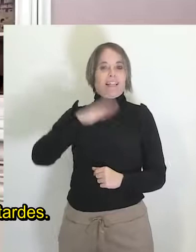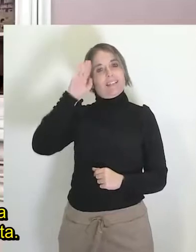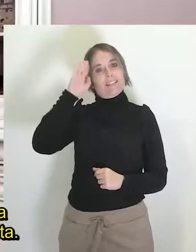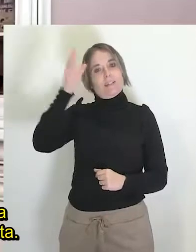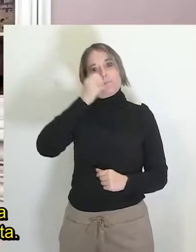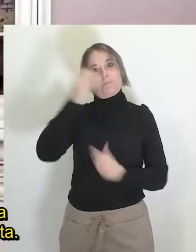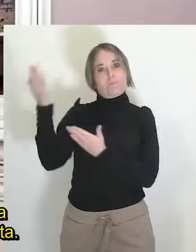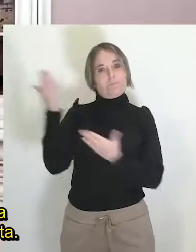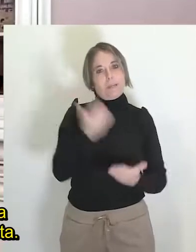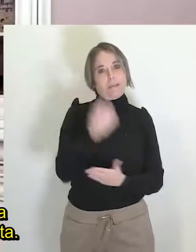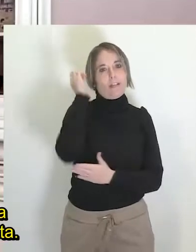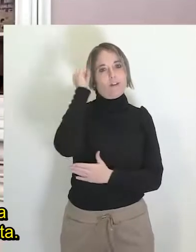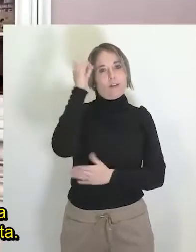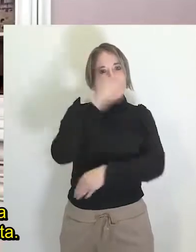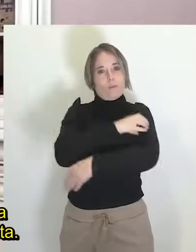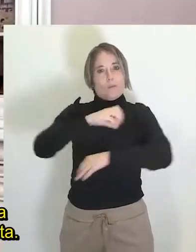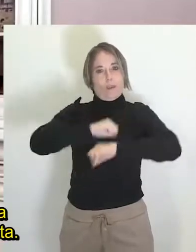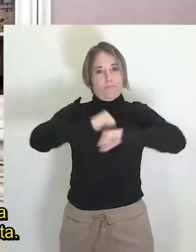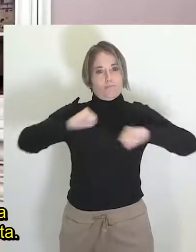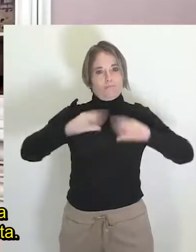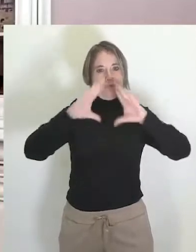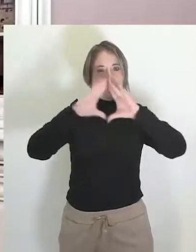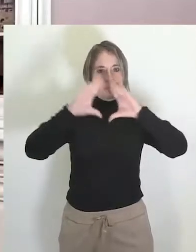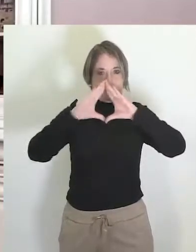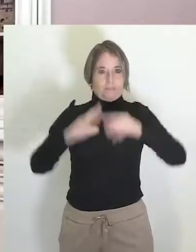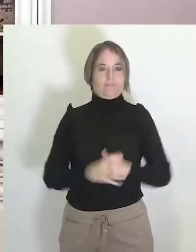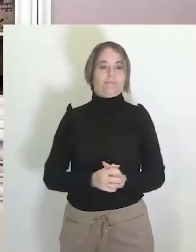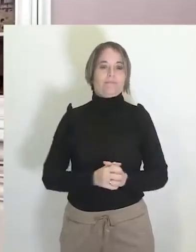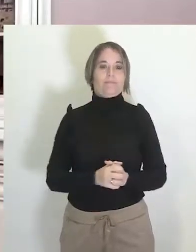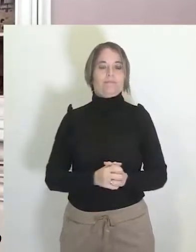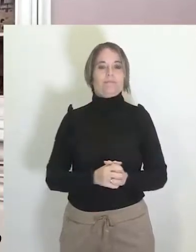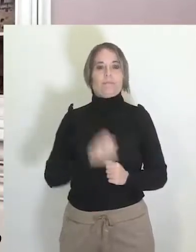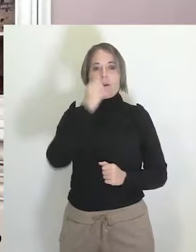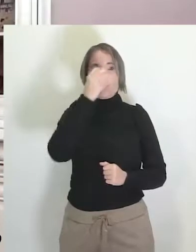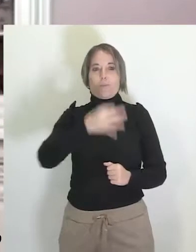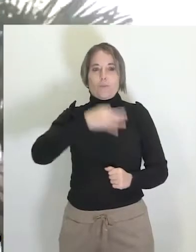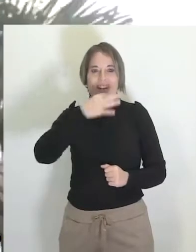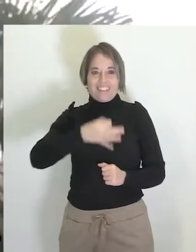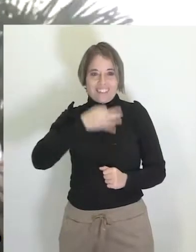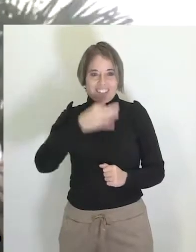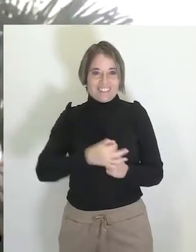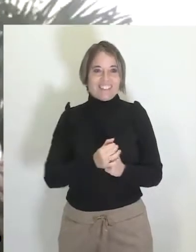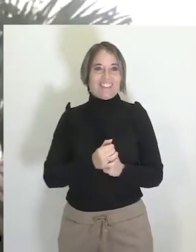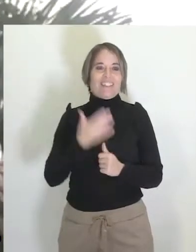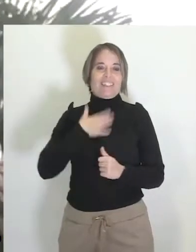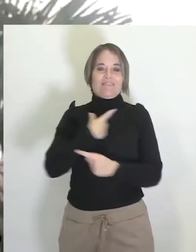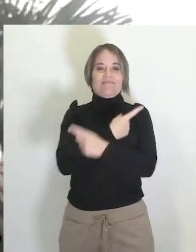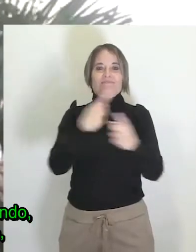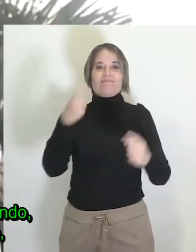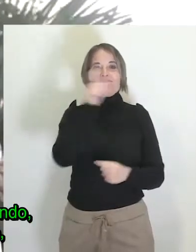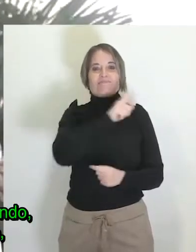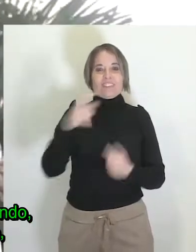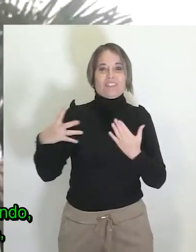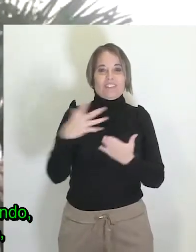de saludarte y bienvenida a esta Escuela de Empoderamiento Feminista. Buenas tardes, Aitzelber, y para todas